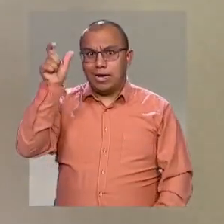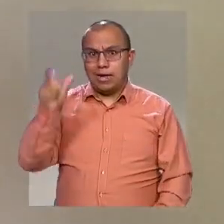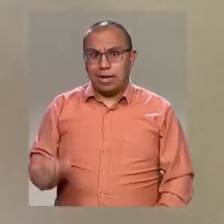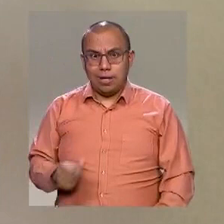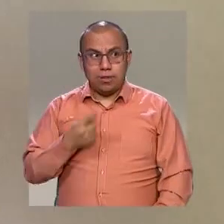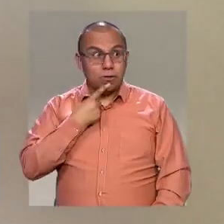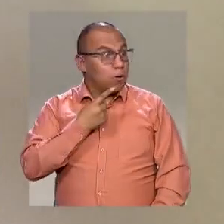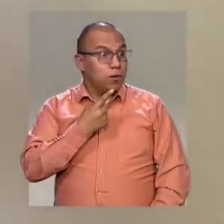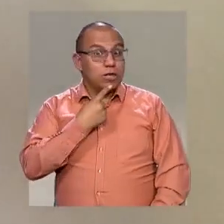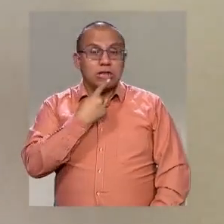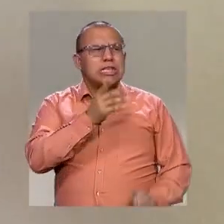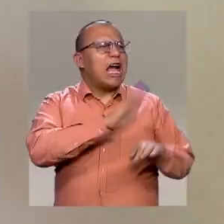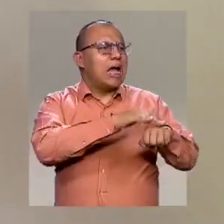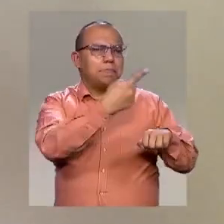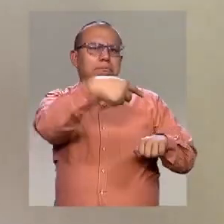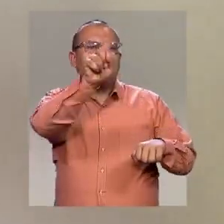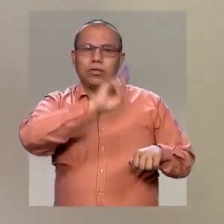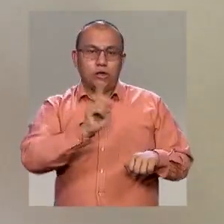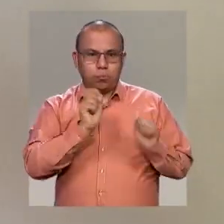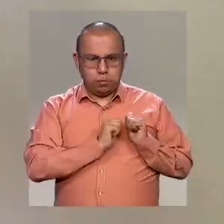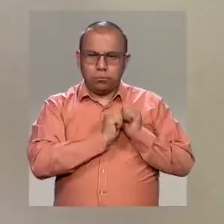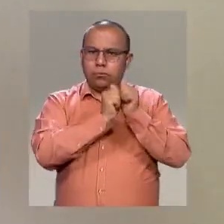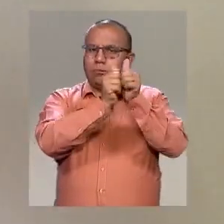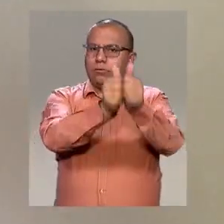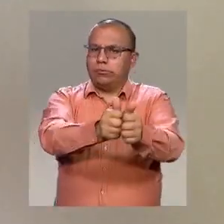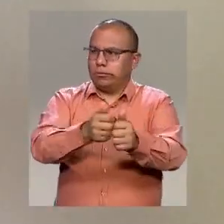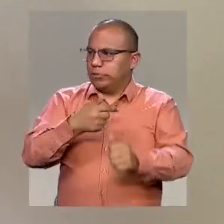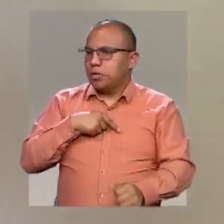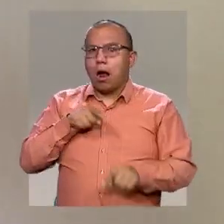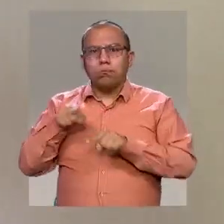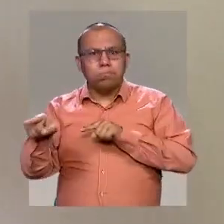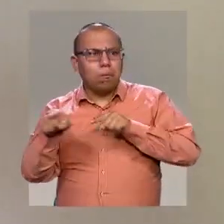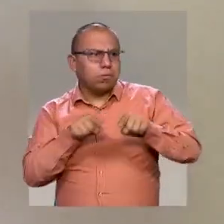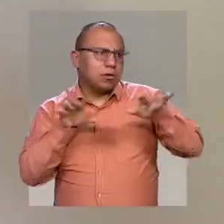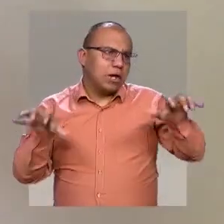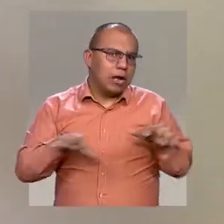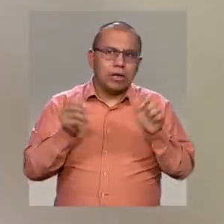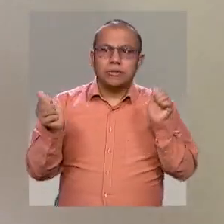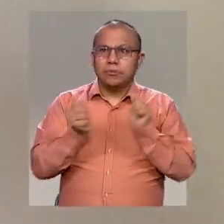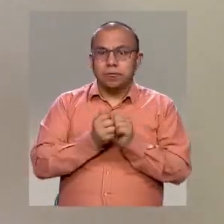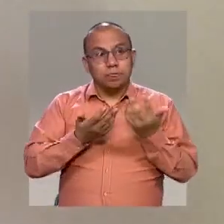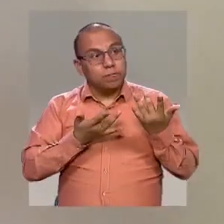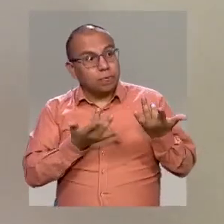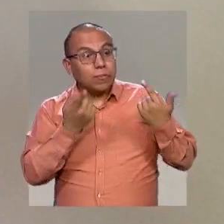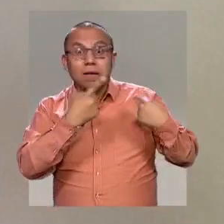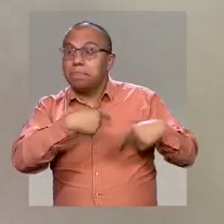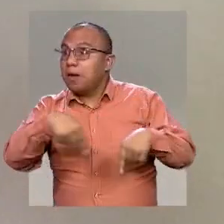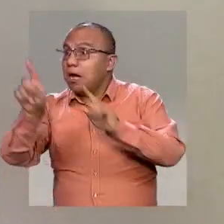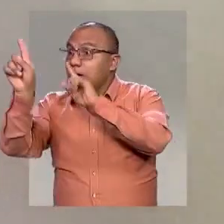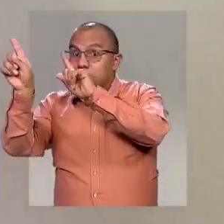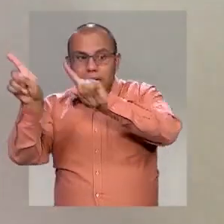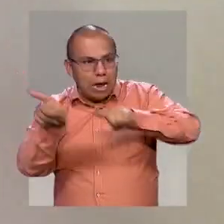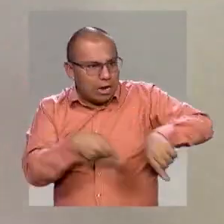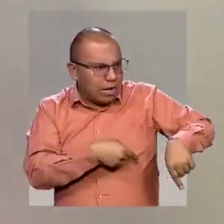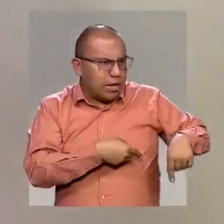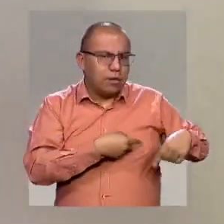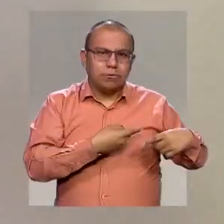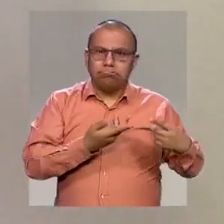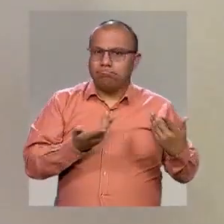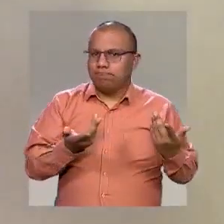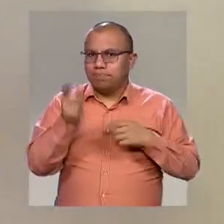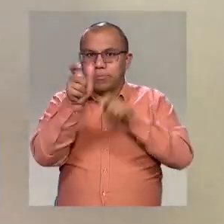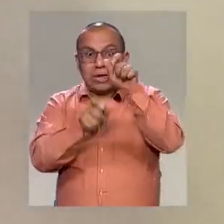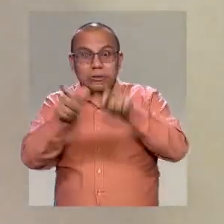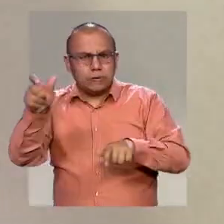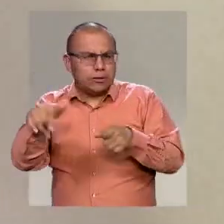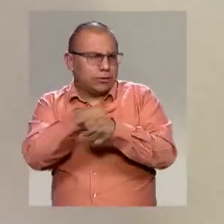te dice, te lleva. Porque aunque conmigo no lo ha hecho, le he visto aquí haciendo y esperando gente para llevarla, traerlas,